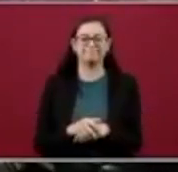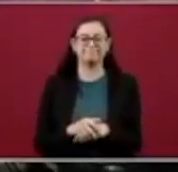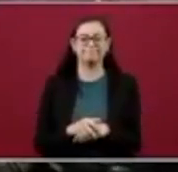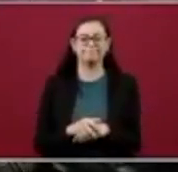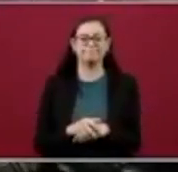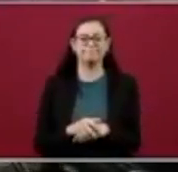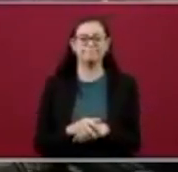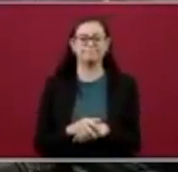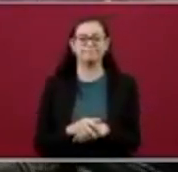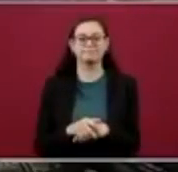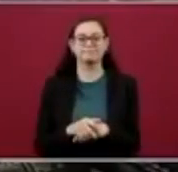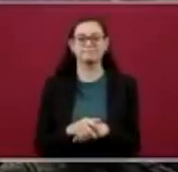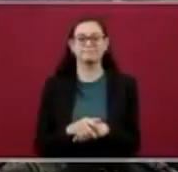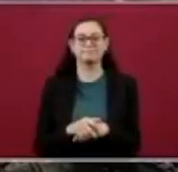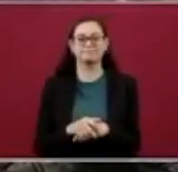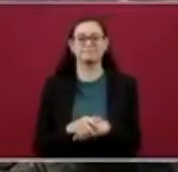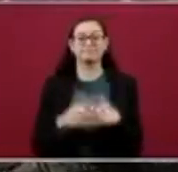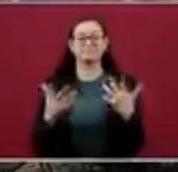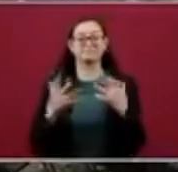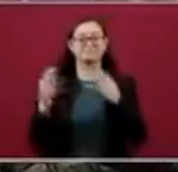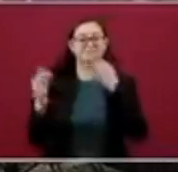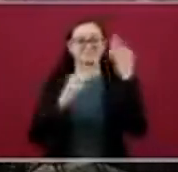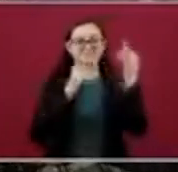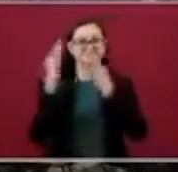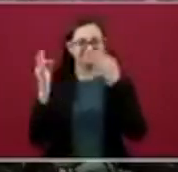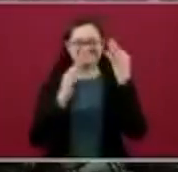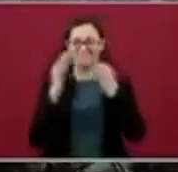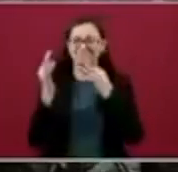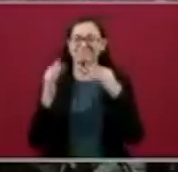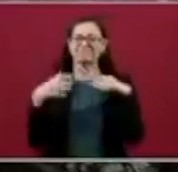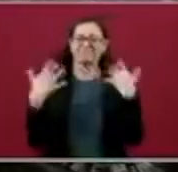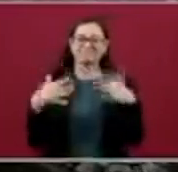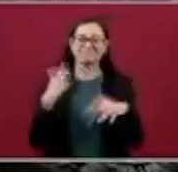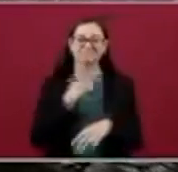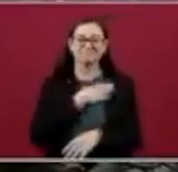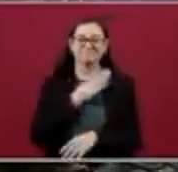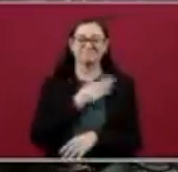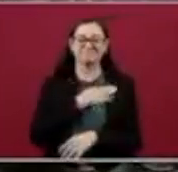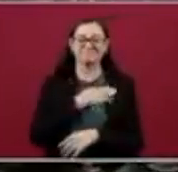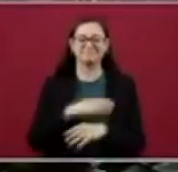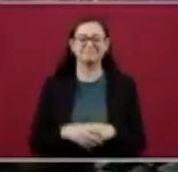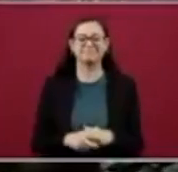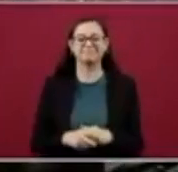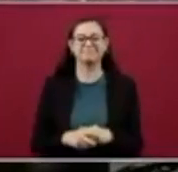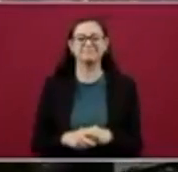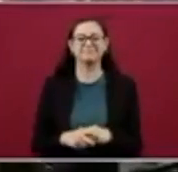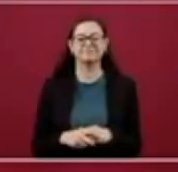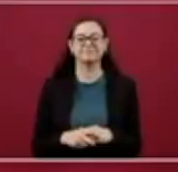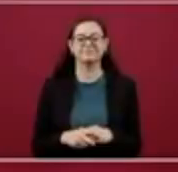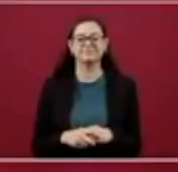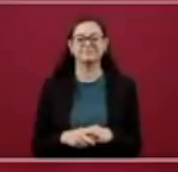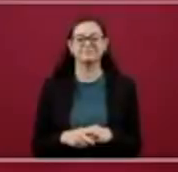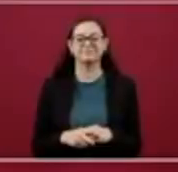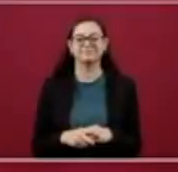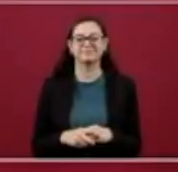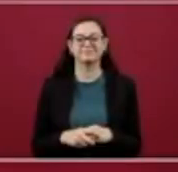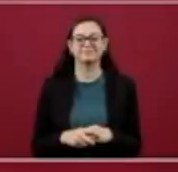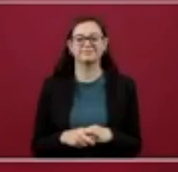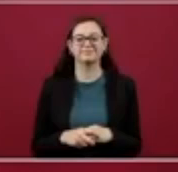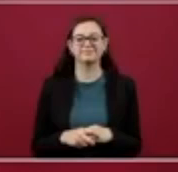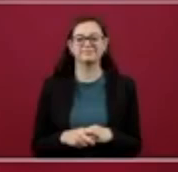por los premios que recibieron durante la entrega 91 de los Oscar. Felicitamos